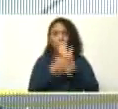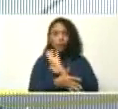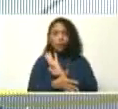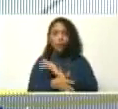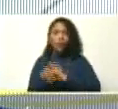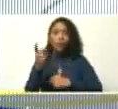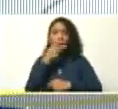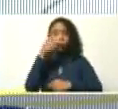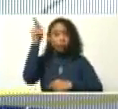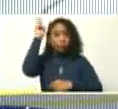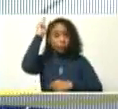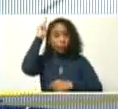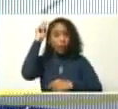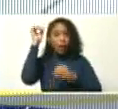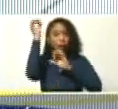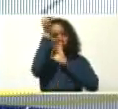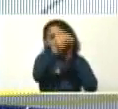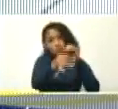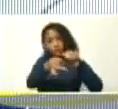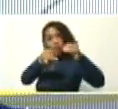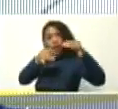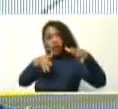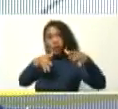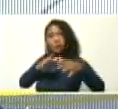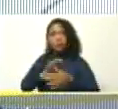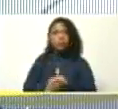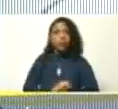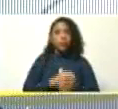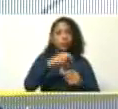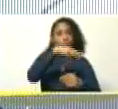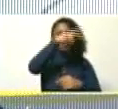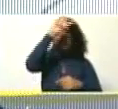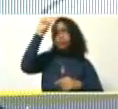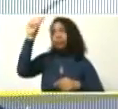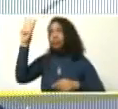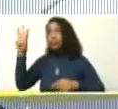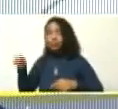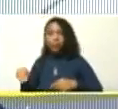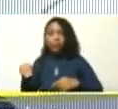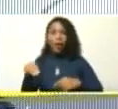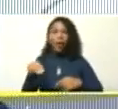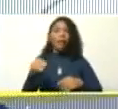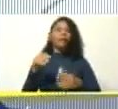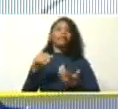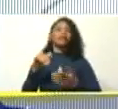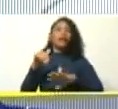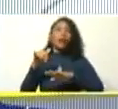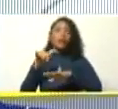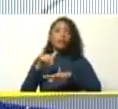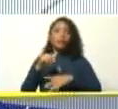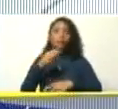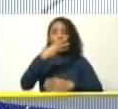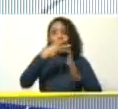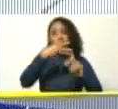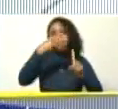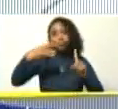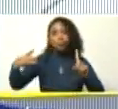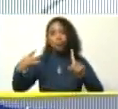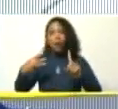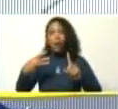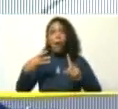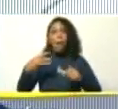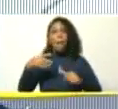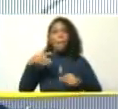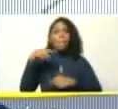Indígenas de guayuco y flechas, el arcoíris de la sexodiversidad, bomberos con sus cascos, una